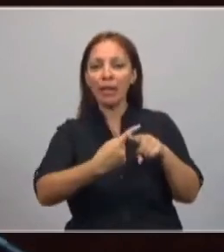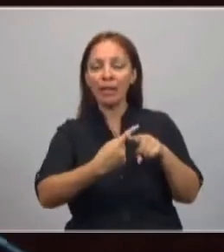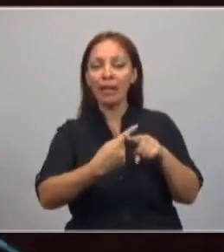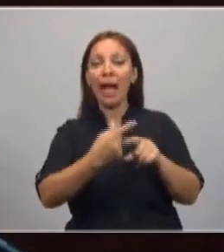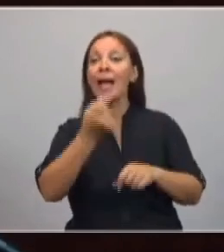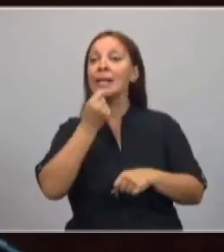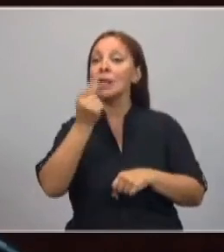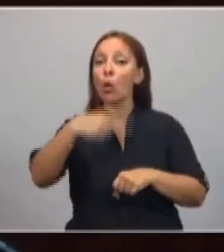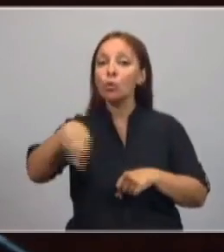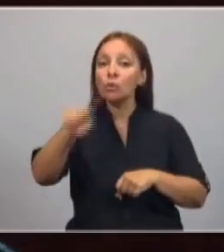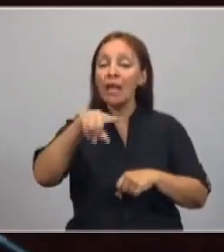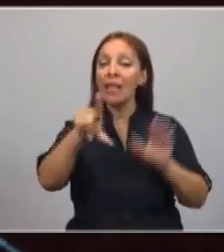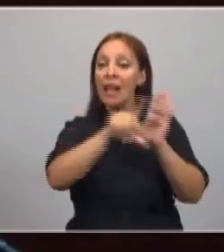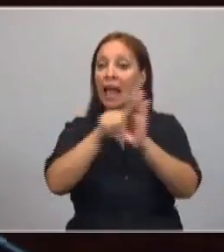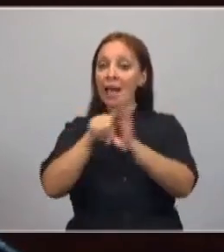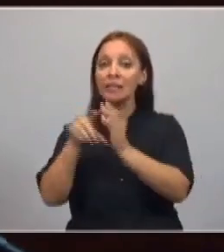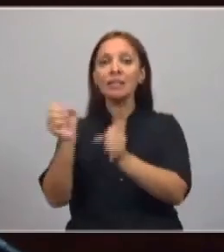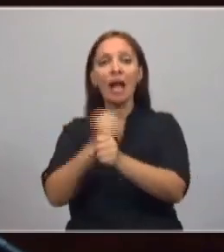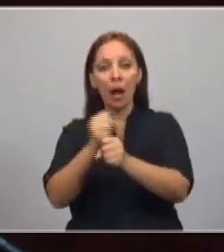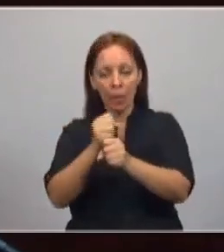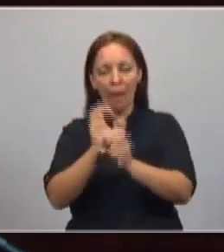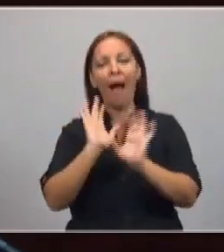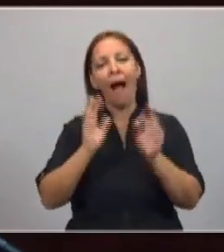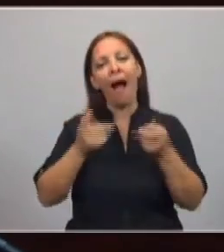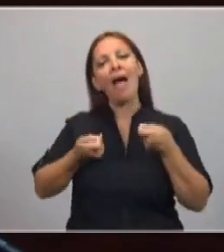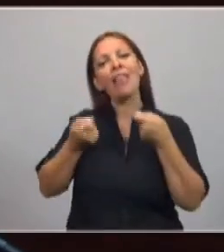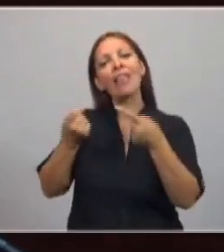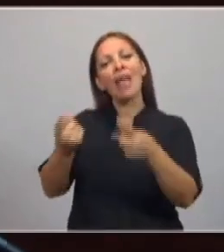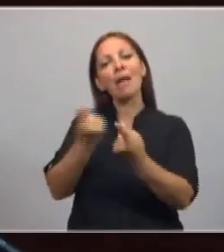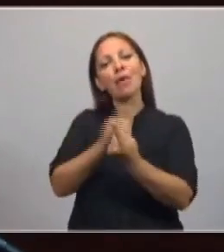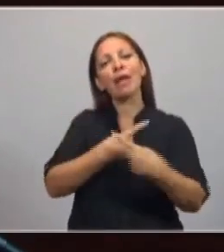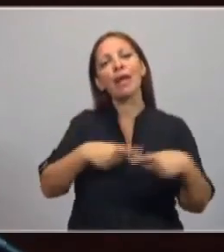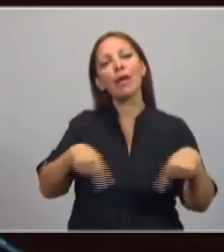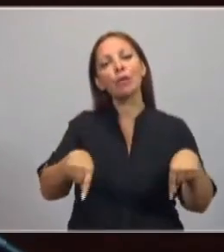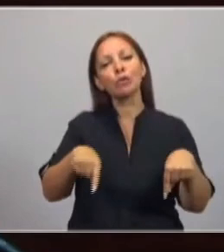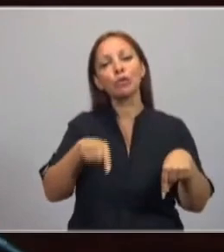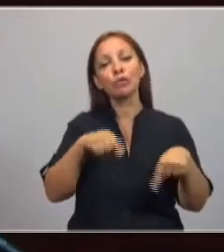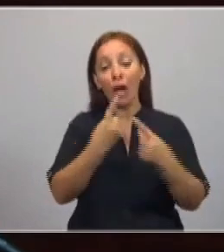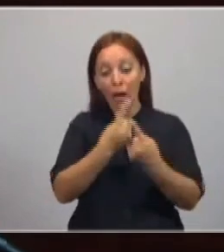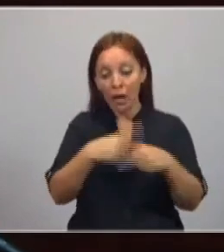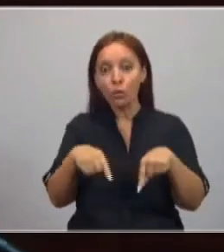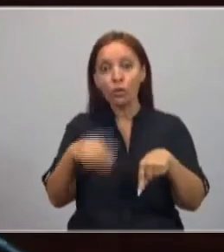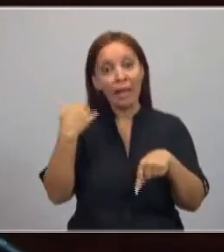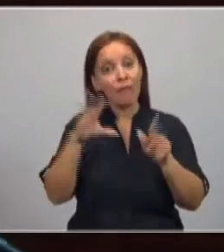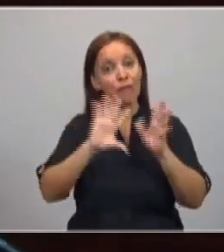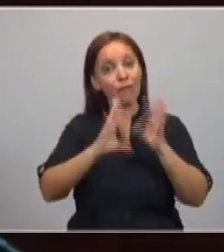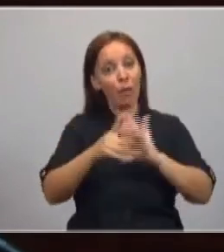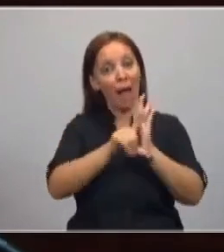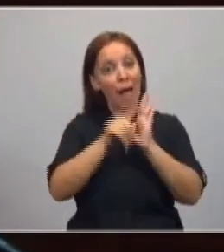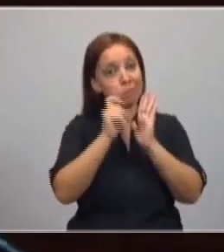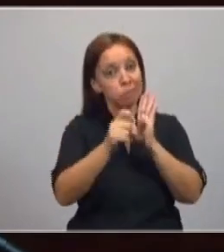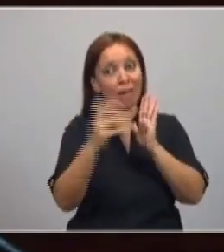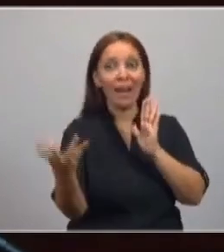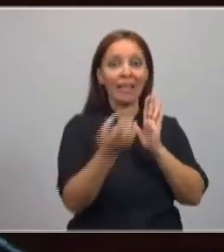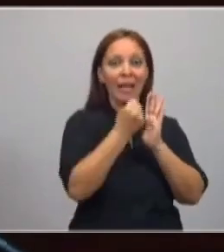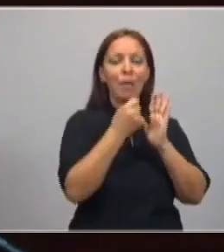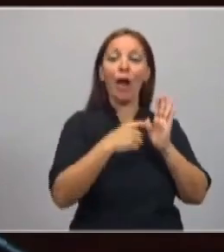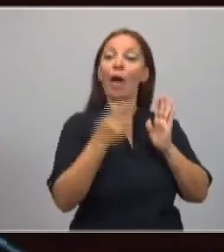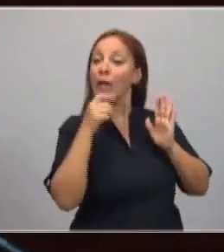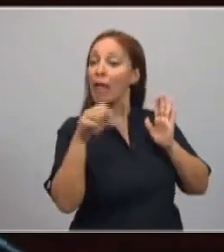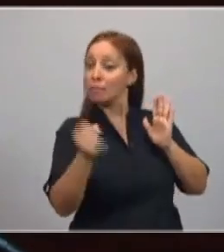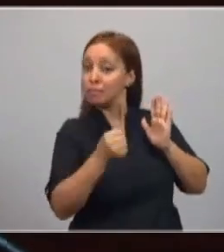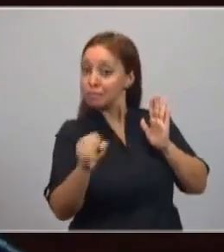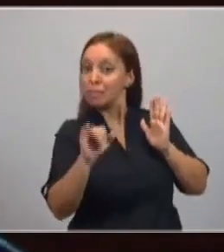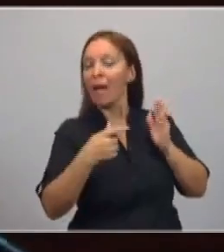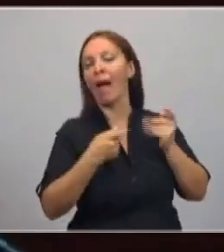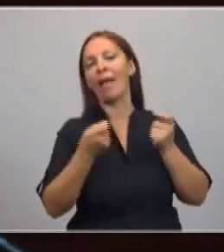aprueban las leyes, van a recibir los recursos que ilegalmente se les quitaron. Nuestra respuesta es muy